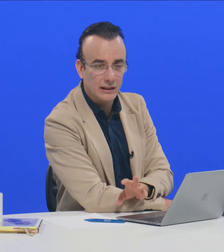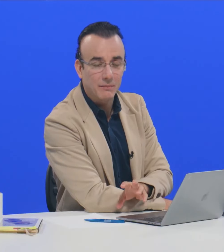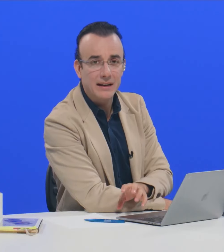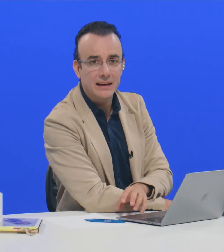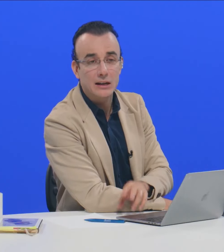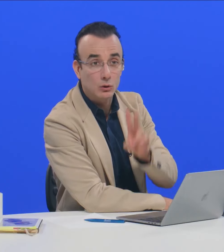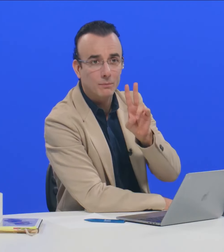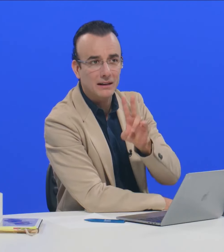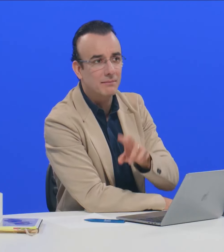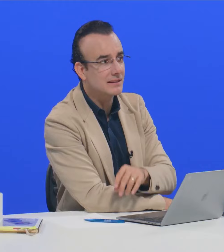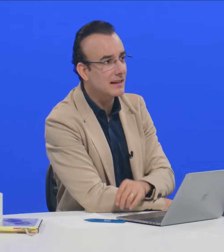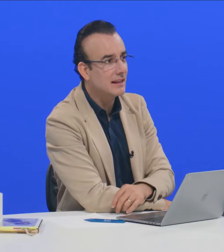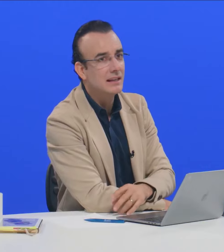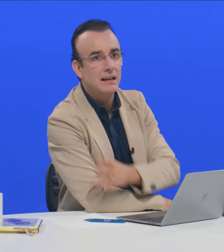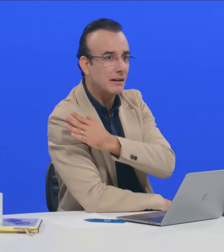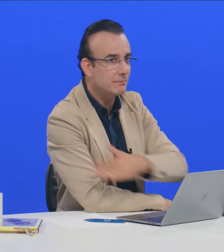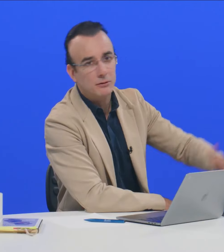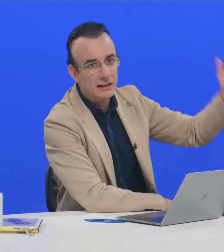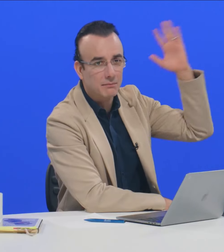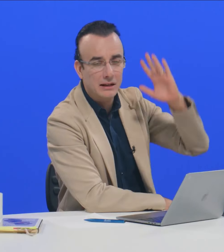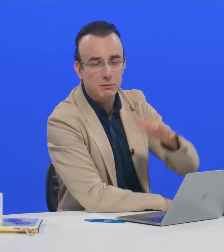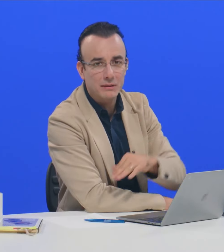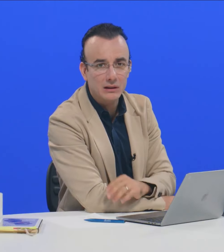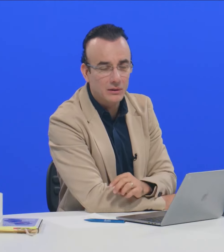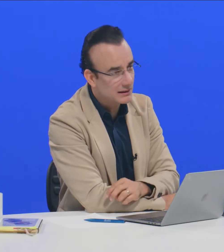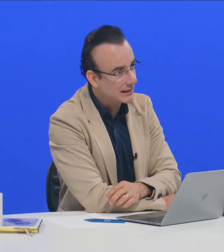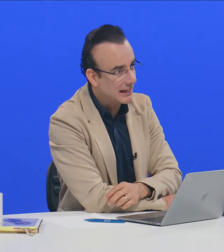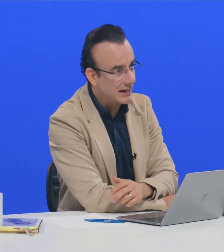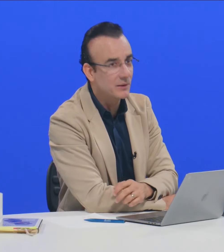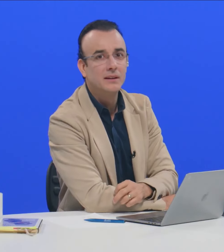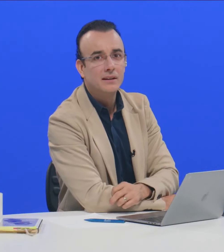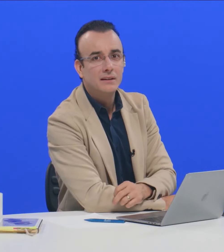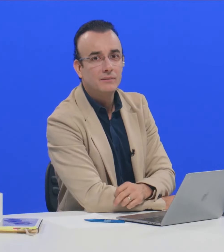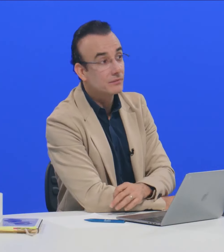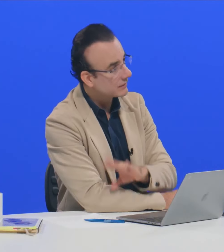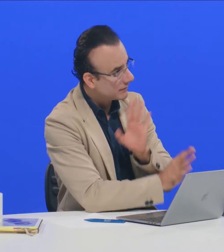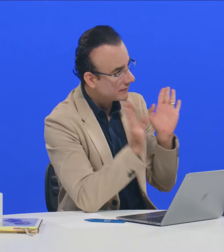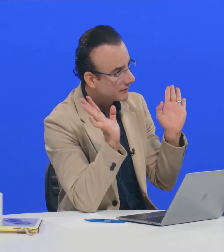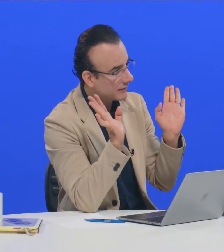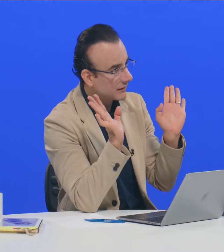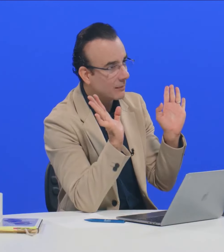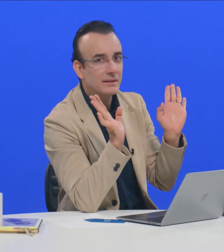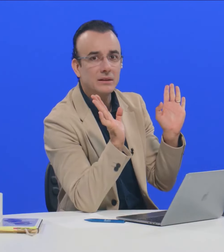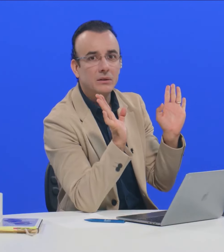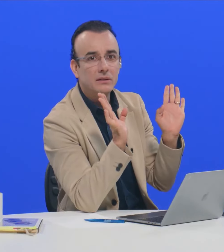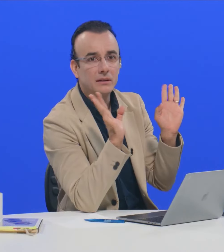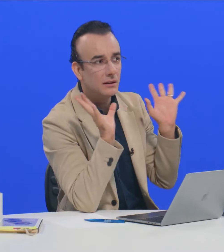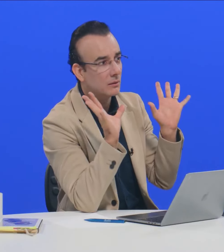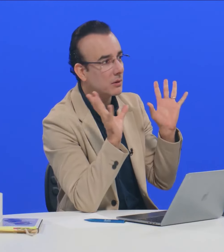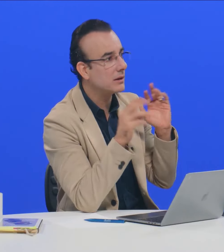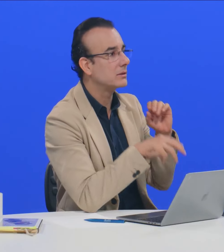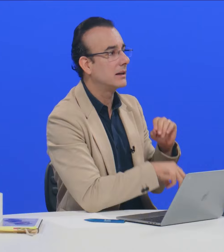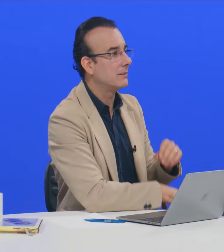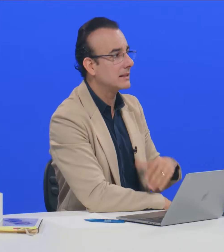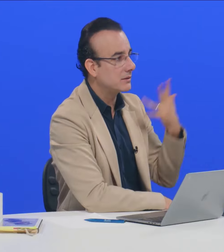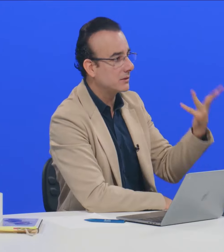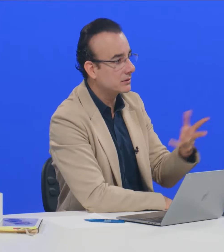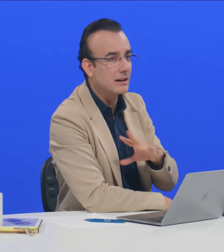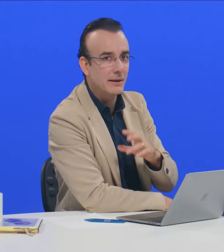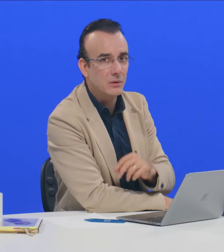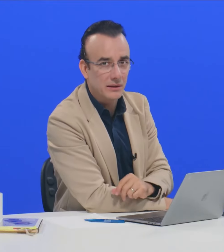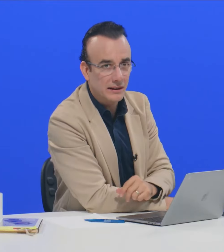de Latinoamérica, el segundo parque más grande, y van a expropiar todo el centenario. Nomás digo, lo pongo ahí sobre la